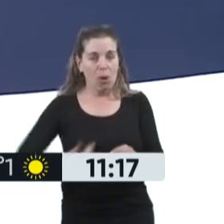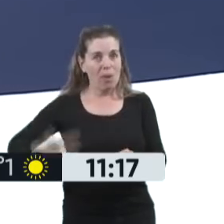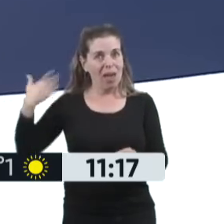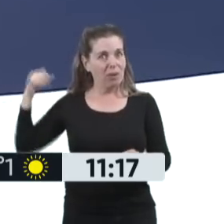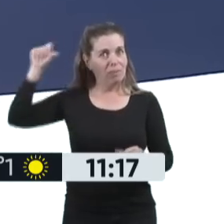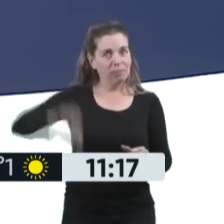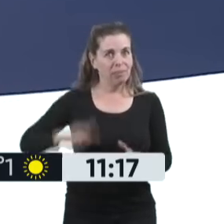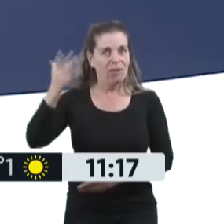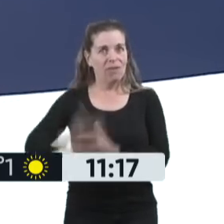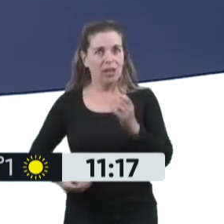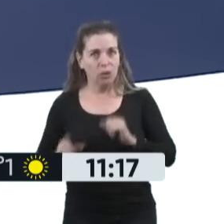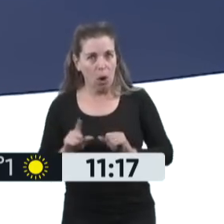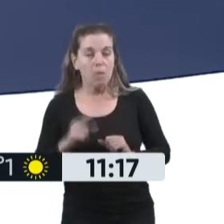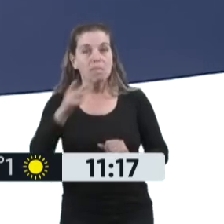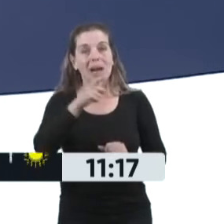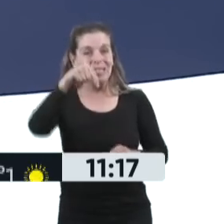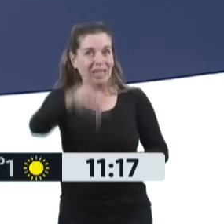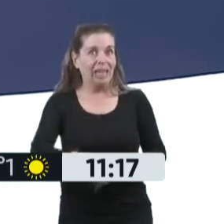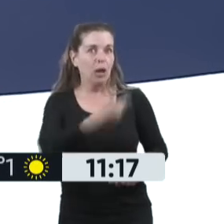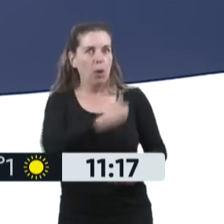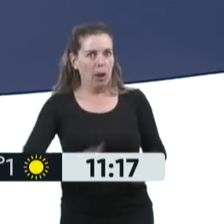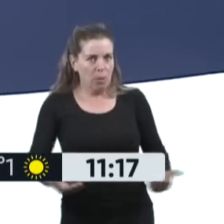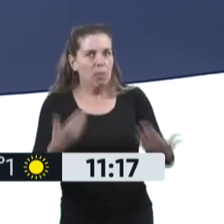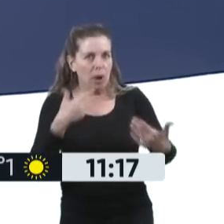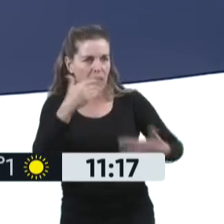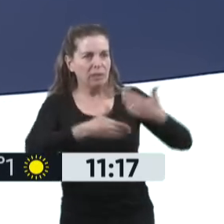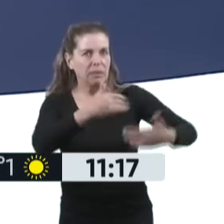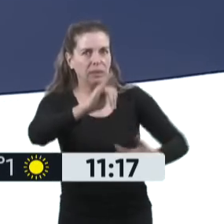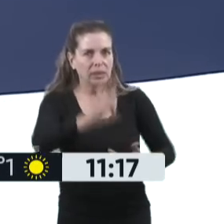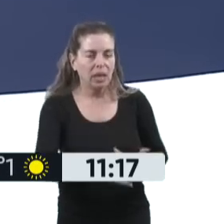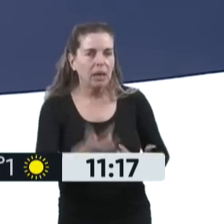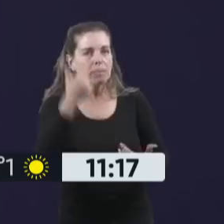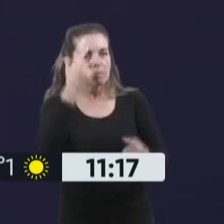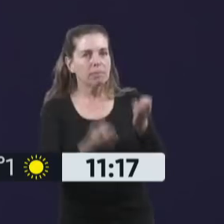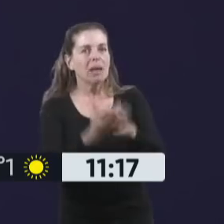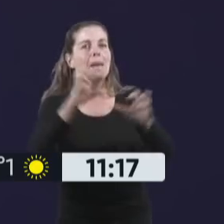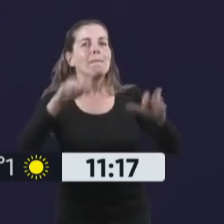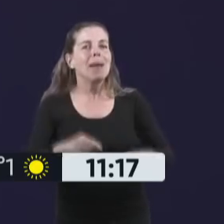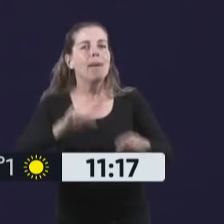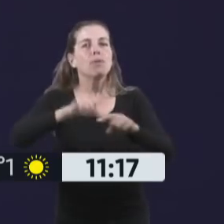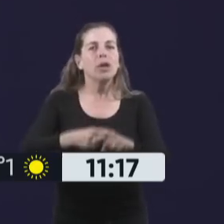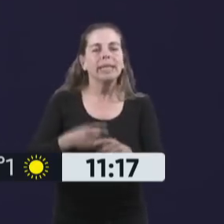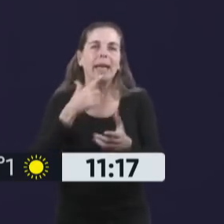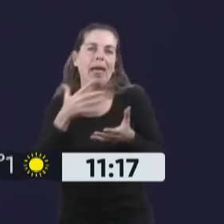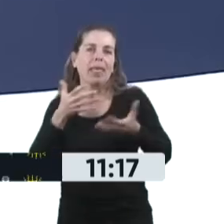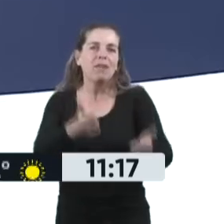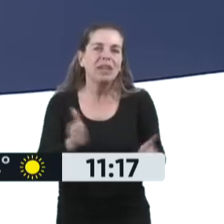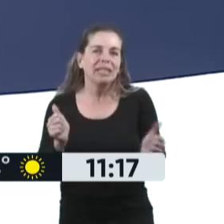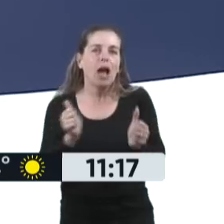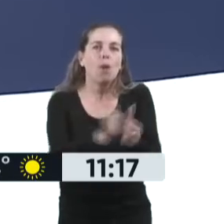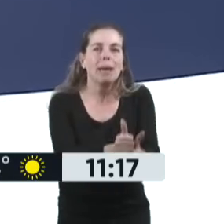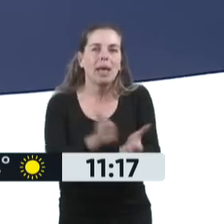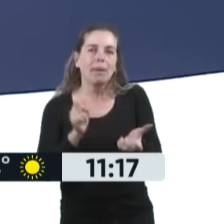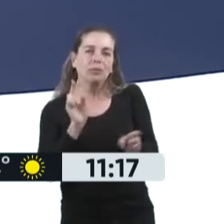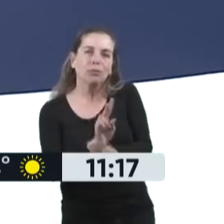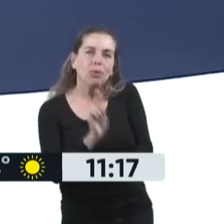me parece que bien podría hacerlo este gobierno, claro, por supuesto que que es sí. llevar adelante De hecho, te políticas de defensa y de acompañamiento